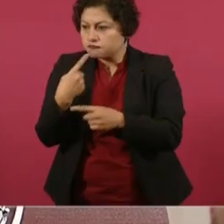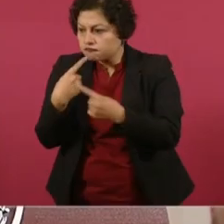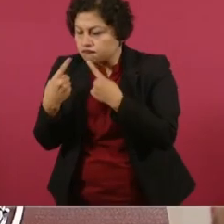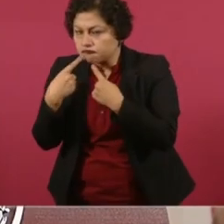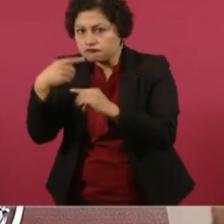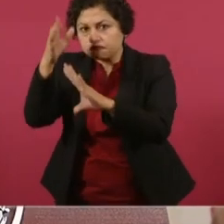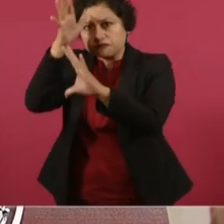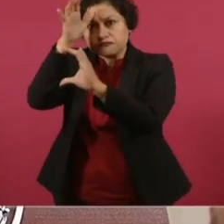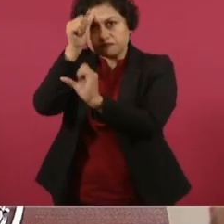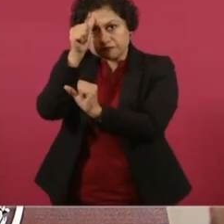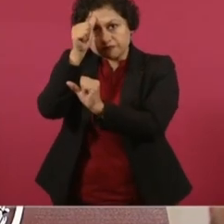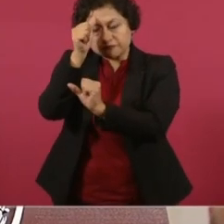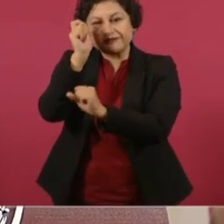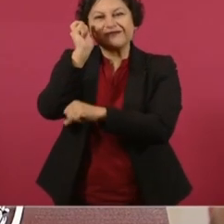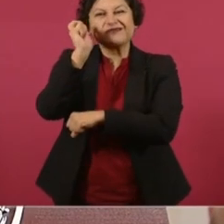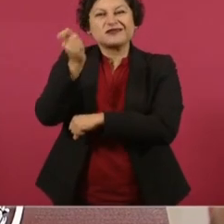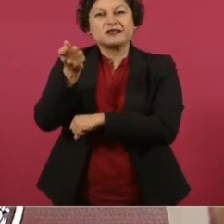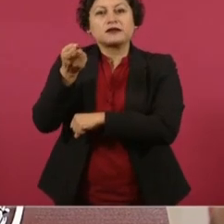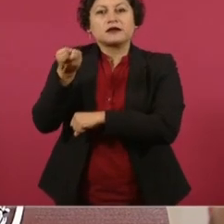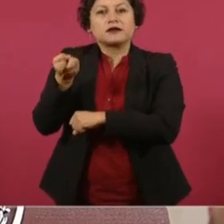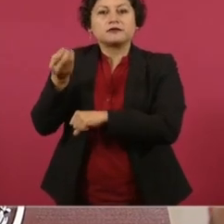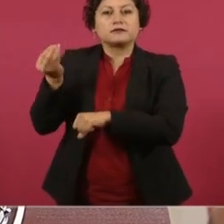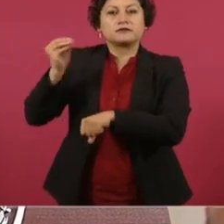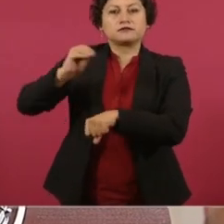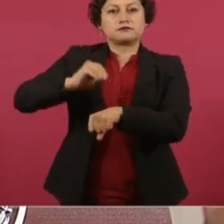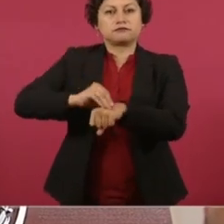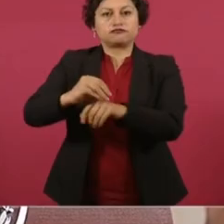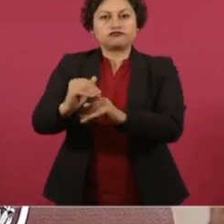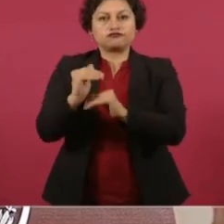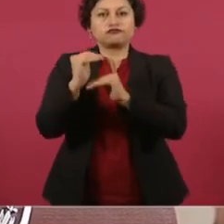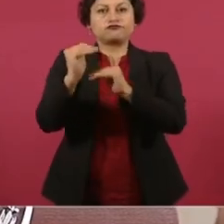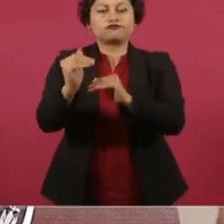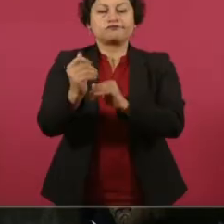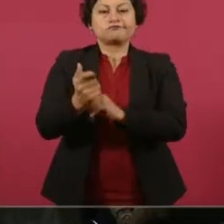con un precio de